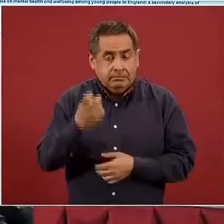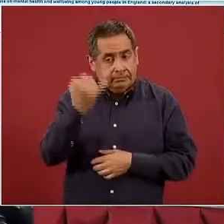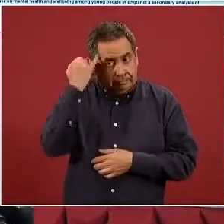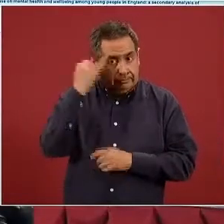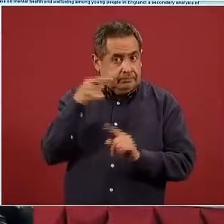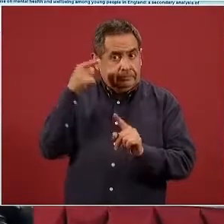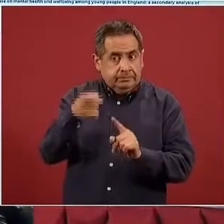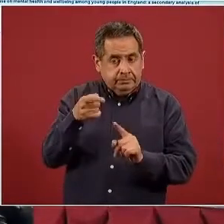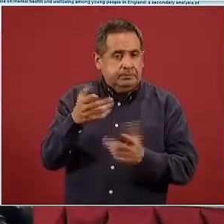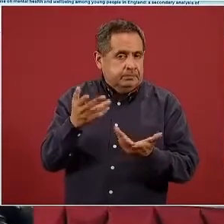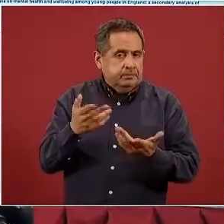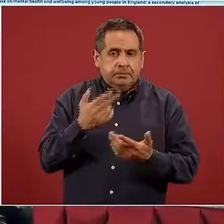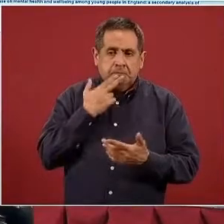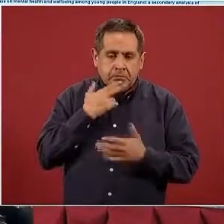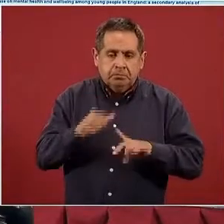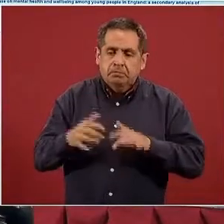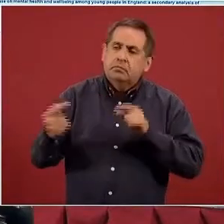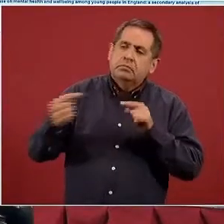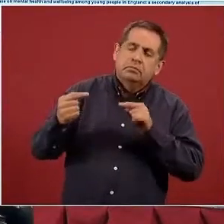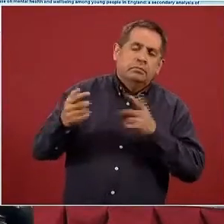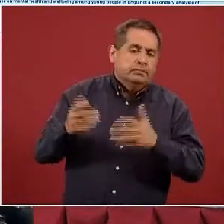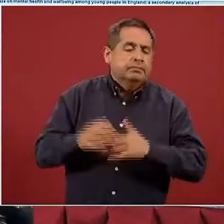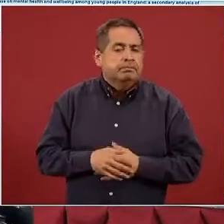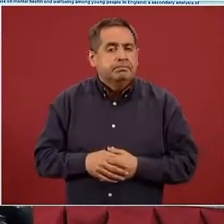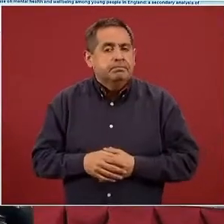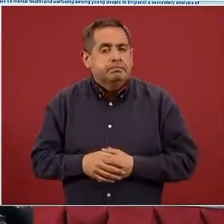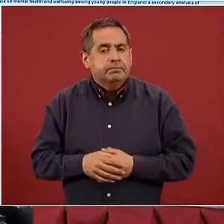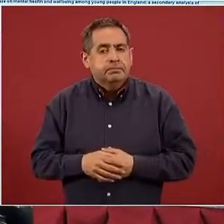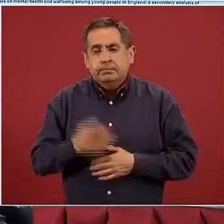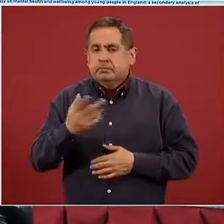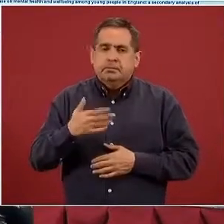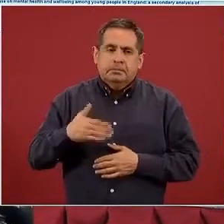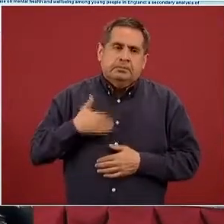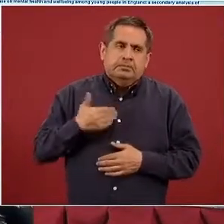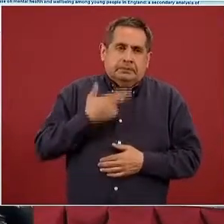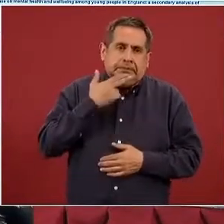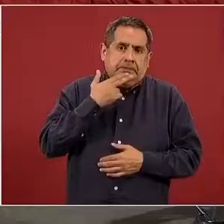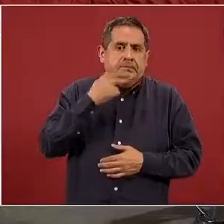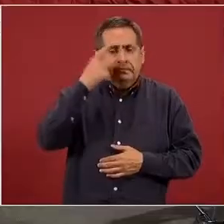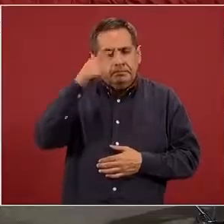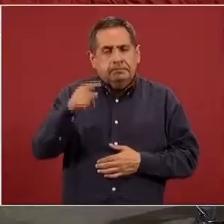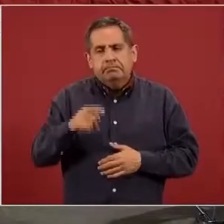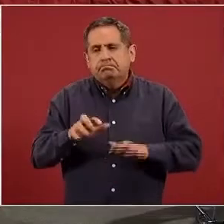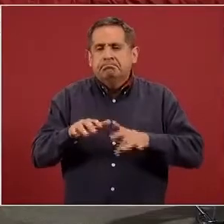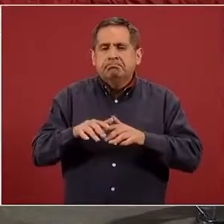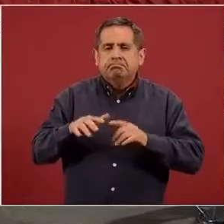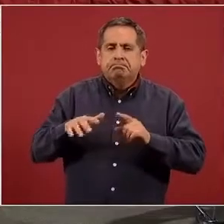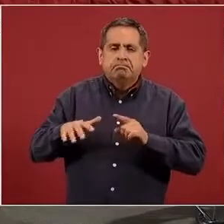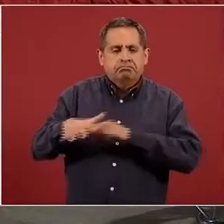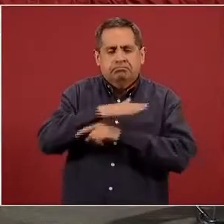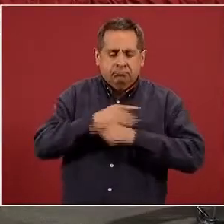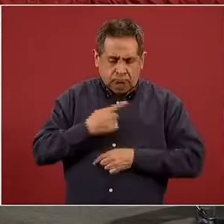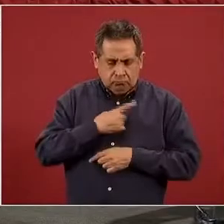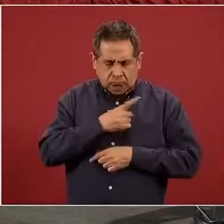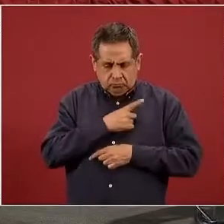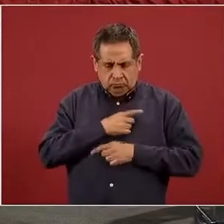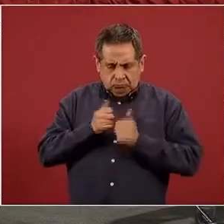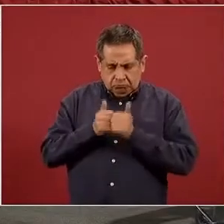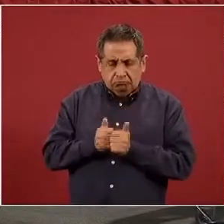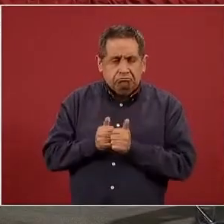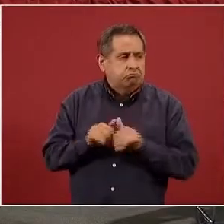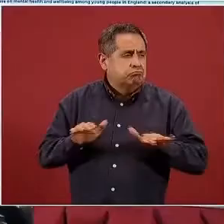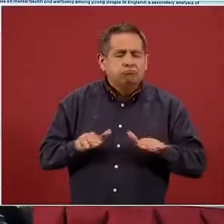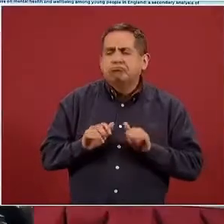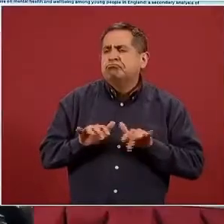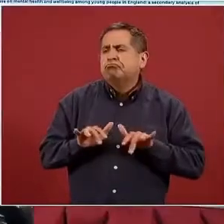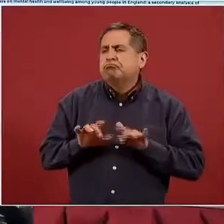punto por el que se utilizan estas redes, ¿no? Esto es una ventaja porque se pueden utilizar en ambientes solitarios y sedentarios, por